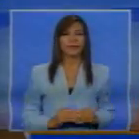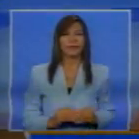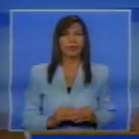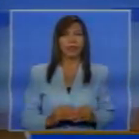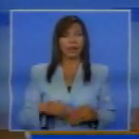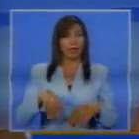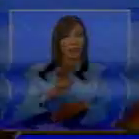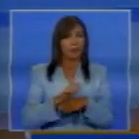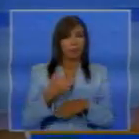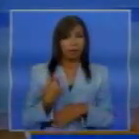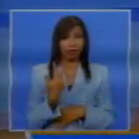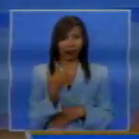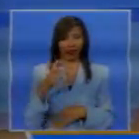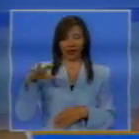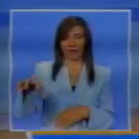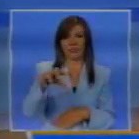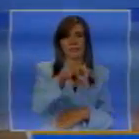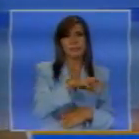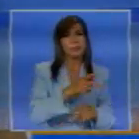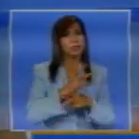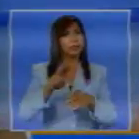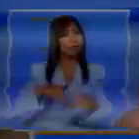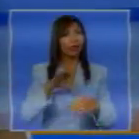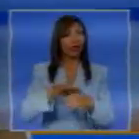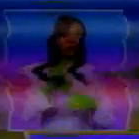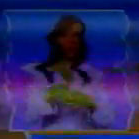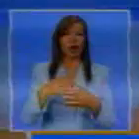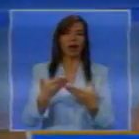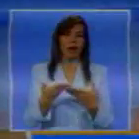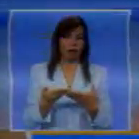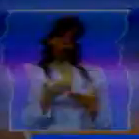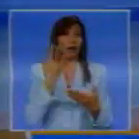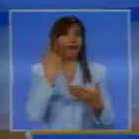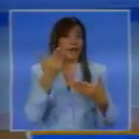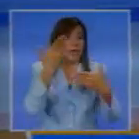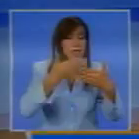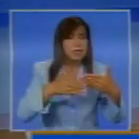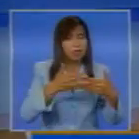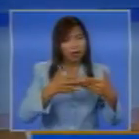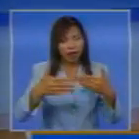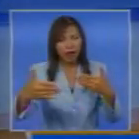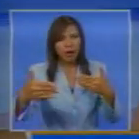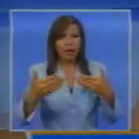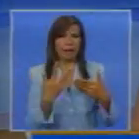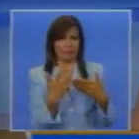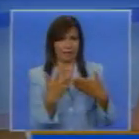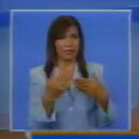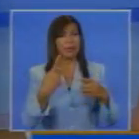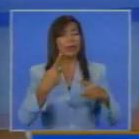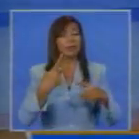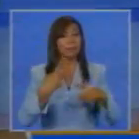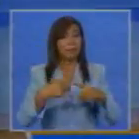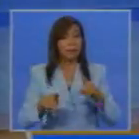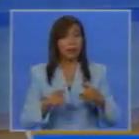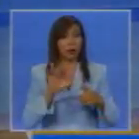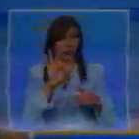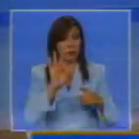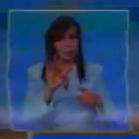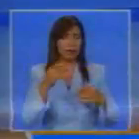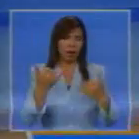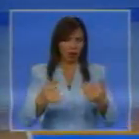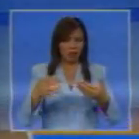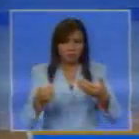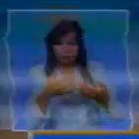13 provincias a las que el Consejo Nacional Electoral dio una prórroga, únicamente 9 continúan con el proceso de escrutinio. Una de estas